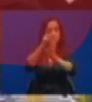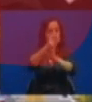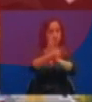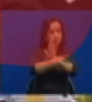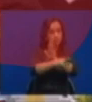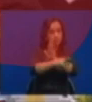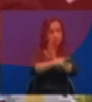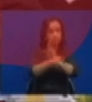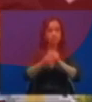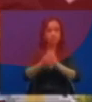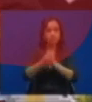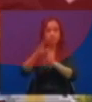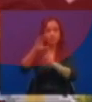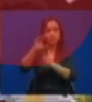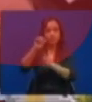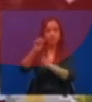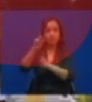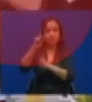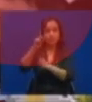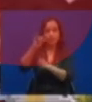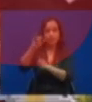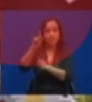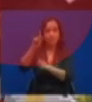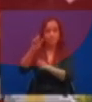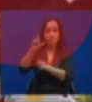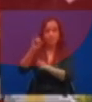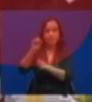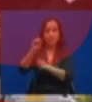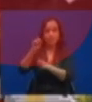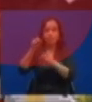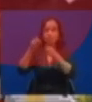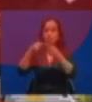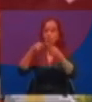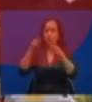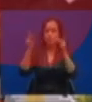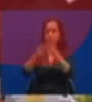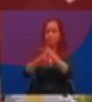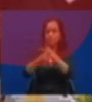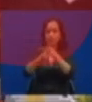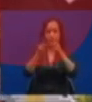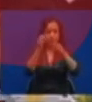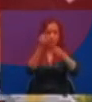el capitalismo salvaje lanzando los trabajadores al desempleo